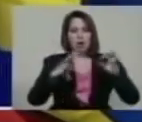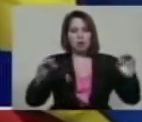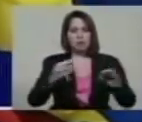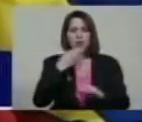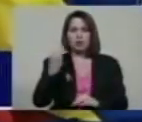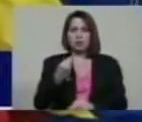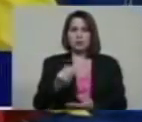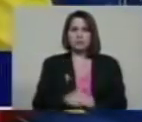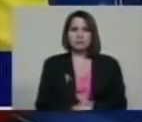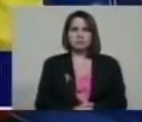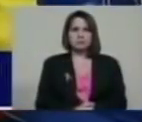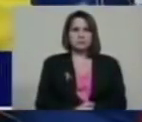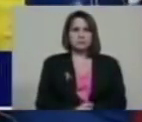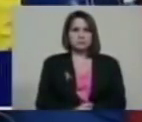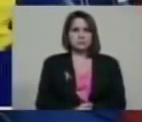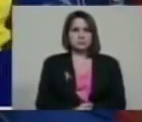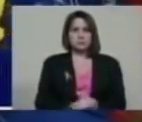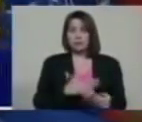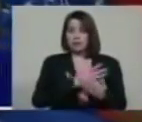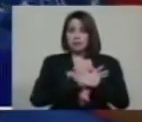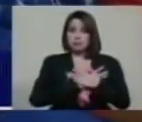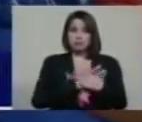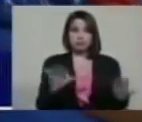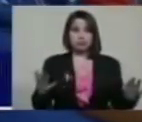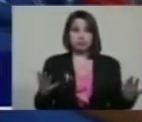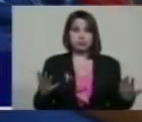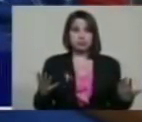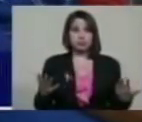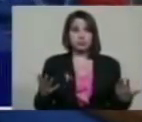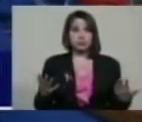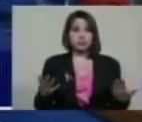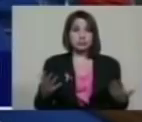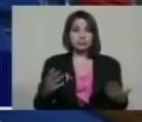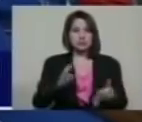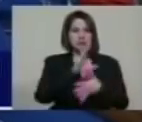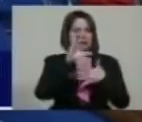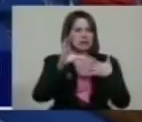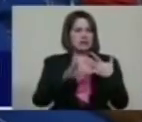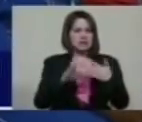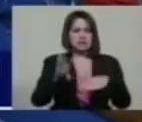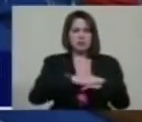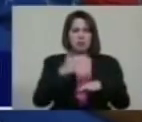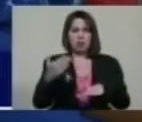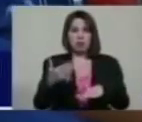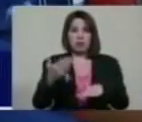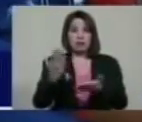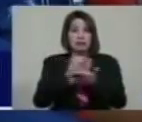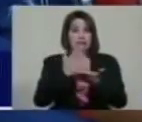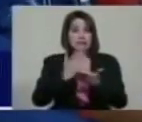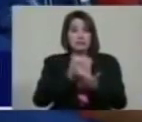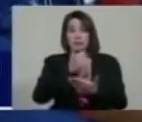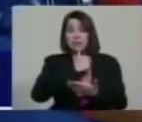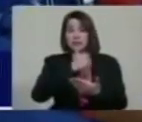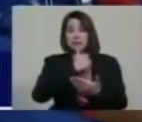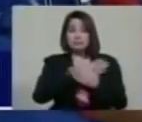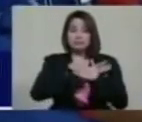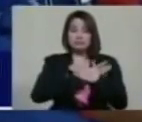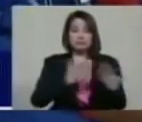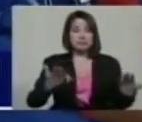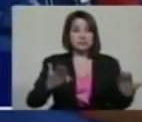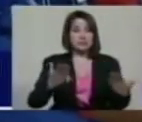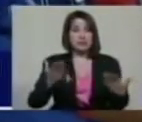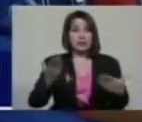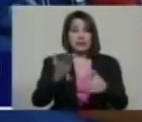Los Juegos de Solidaridad, los Juegos Olímpicos de la Juventud se caracterizan por la solidaridad y lo hicieron por continente, Carlito.